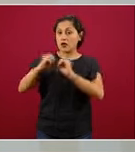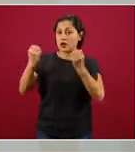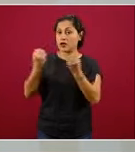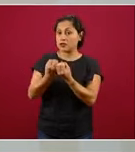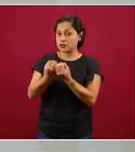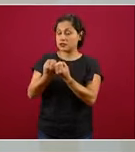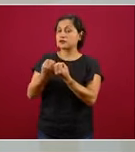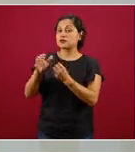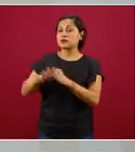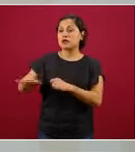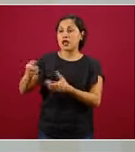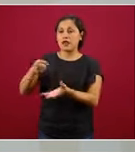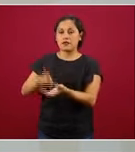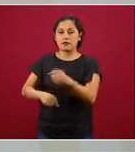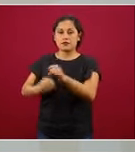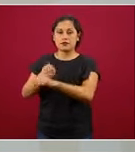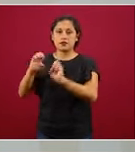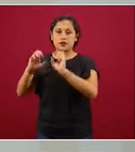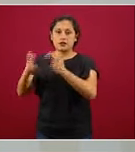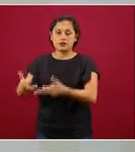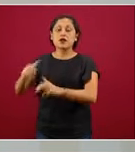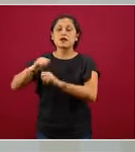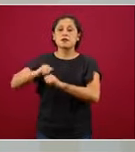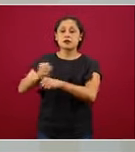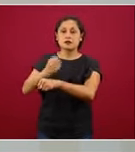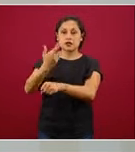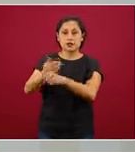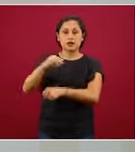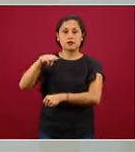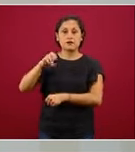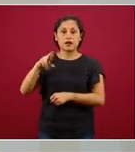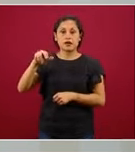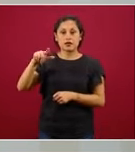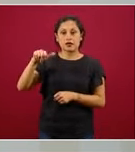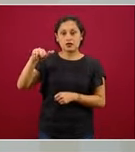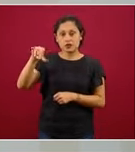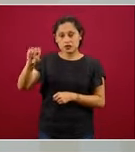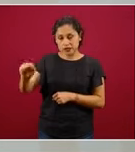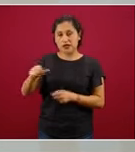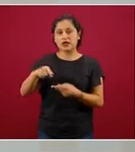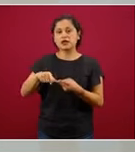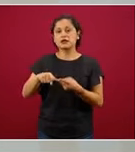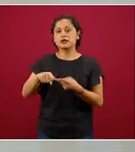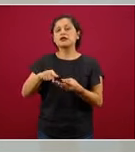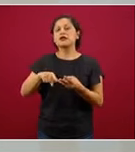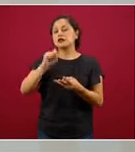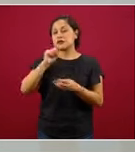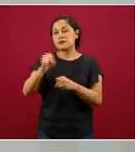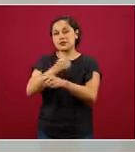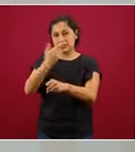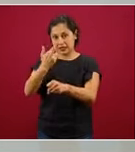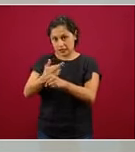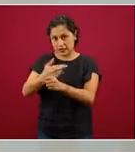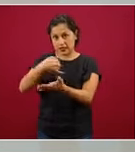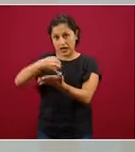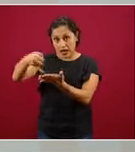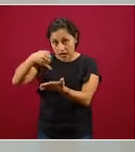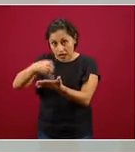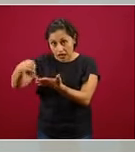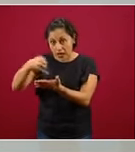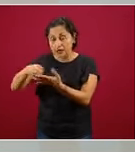de Chiapas, también la secretaria María Luisa Albores de Bienestar y los subsecretarios de Agricultura y